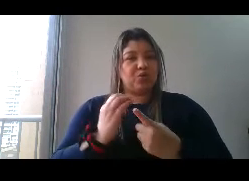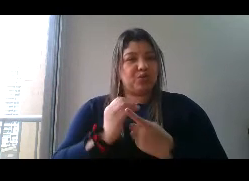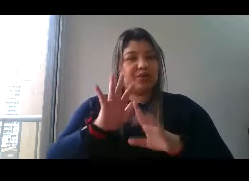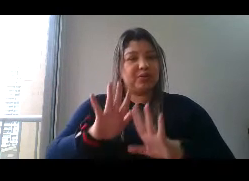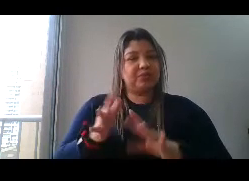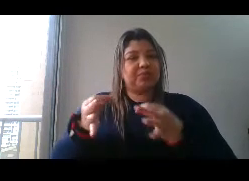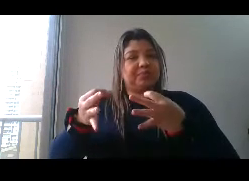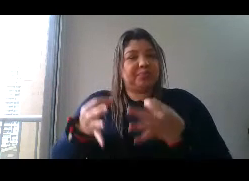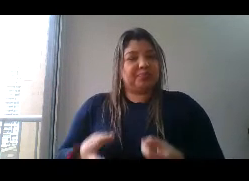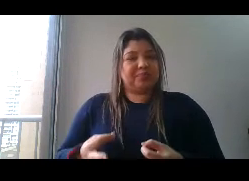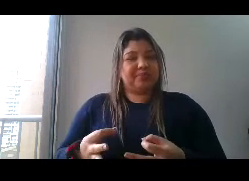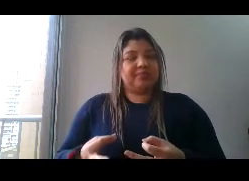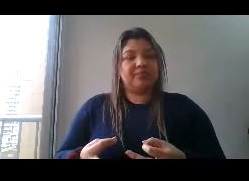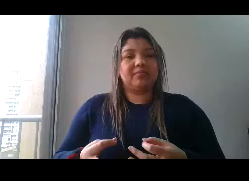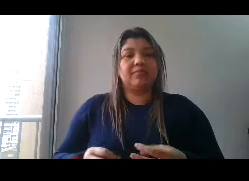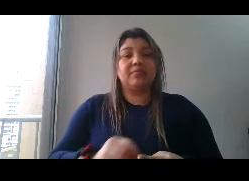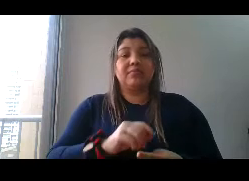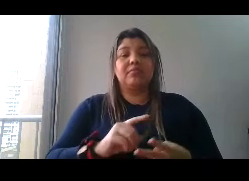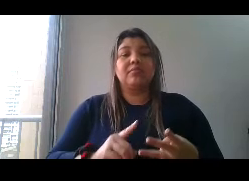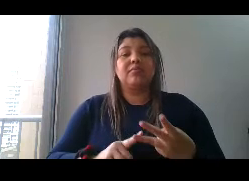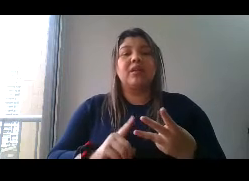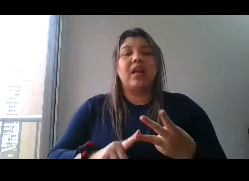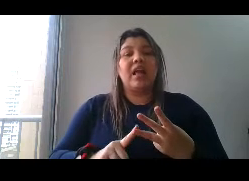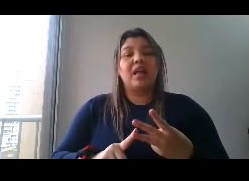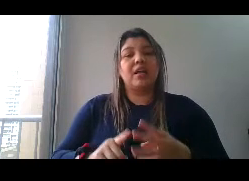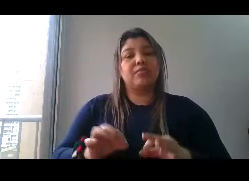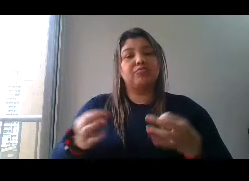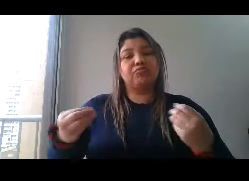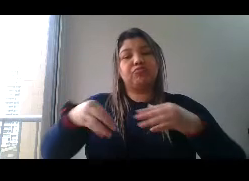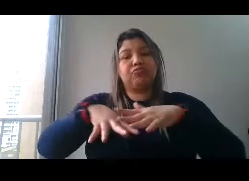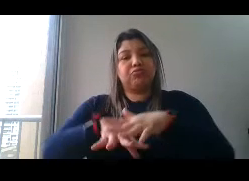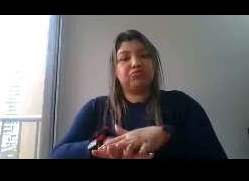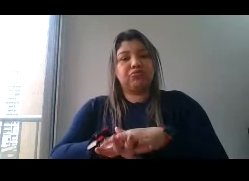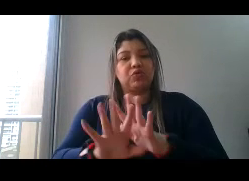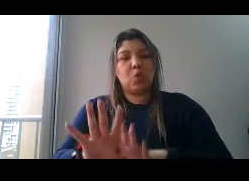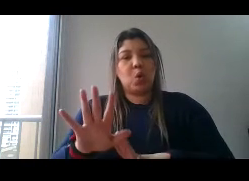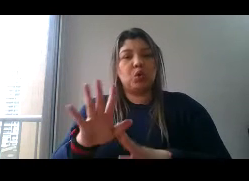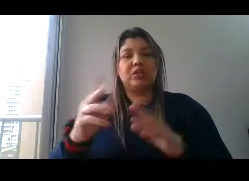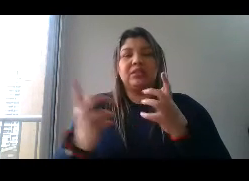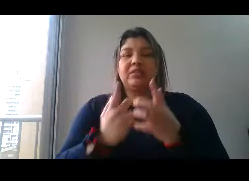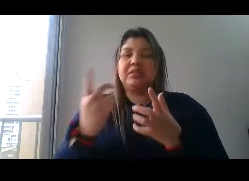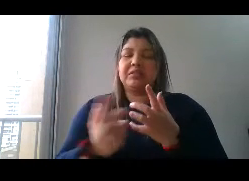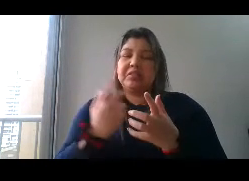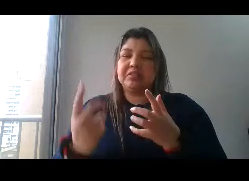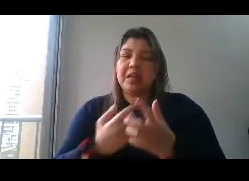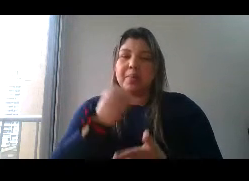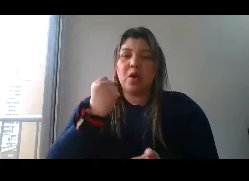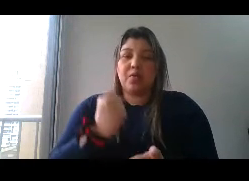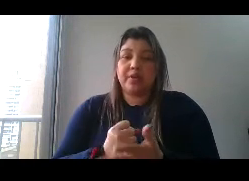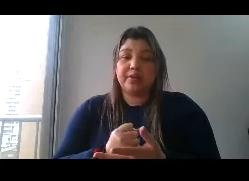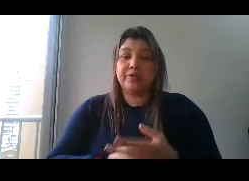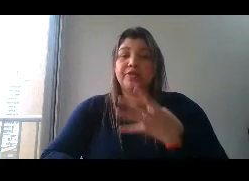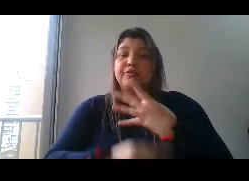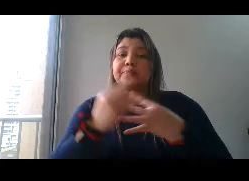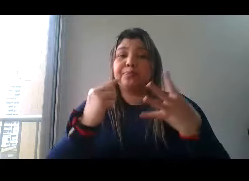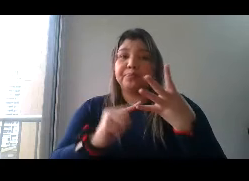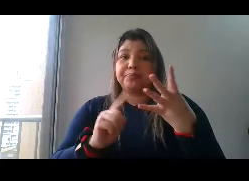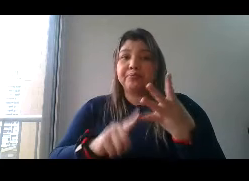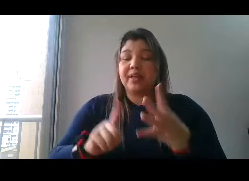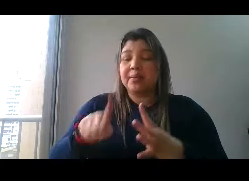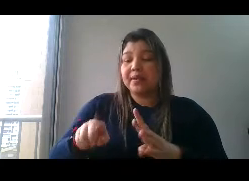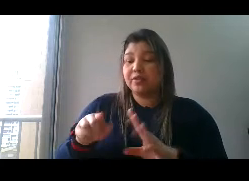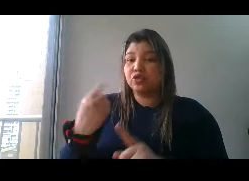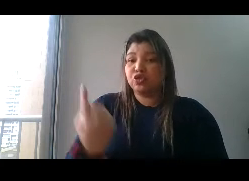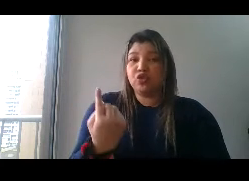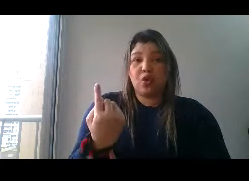seguridad del paciente es que haya una articulación entre el paciente, la familia y el profesional de la salud. Entonces, aquí